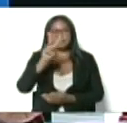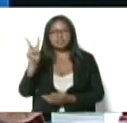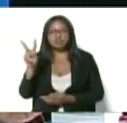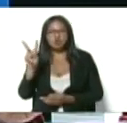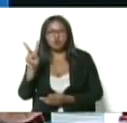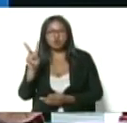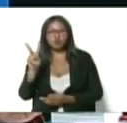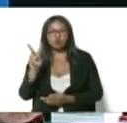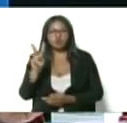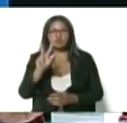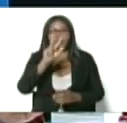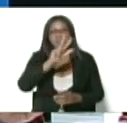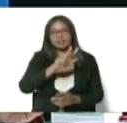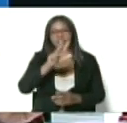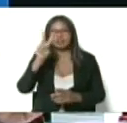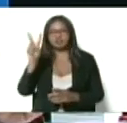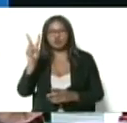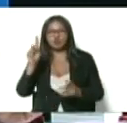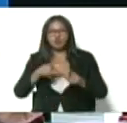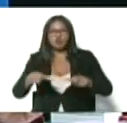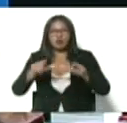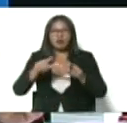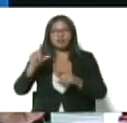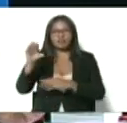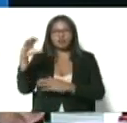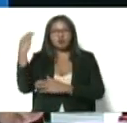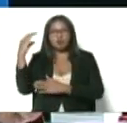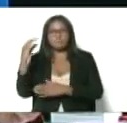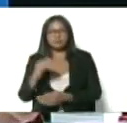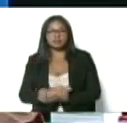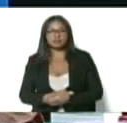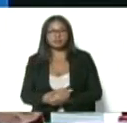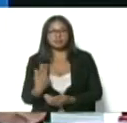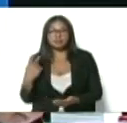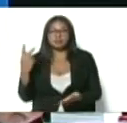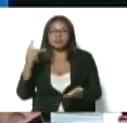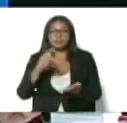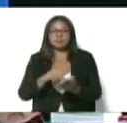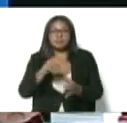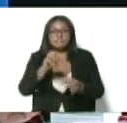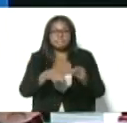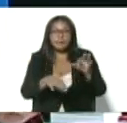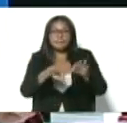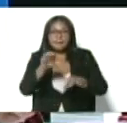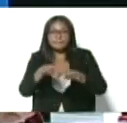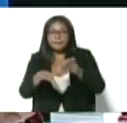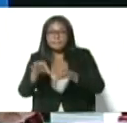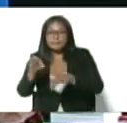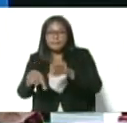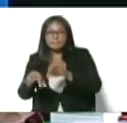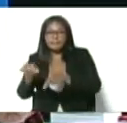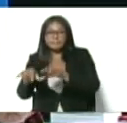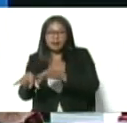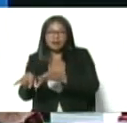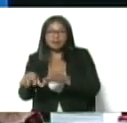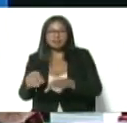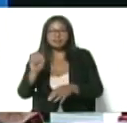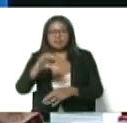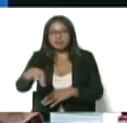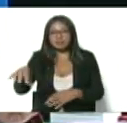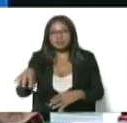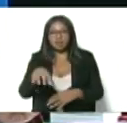departamentos de colombia tienen presencia en cultivo de coca el